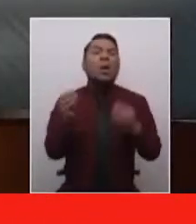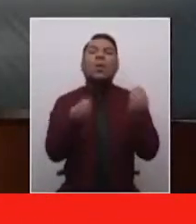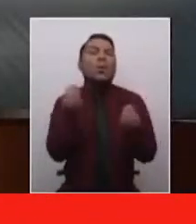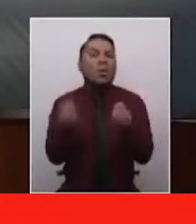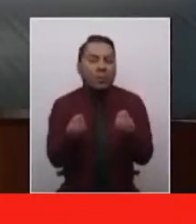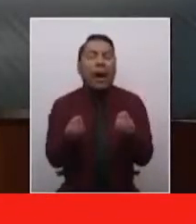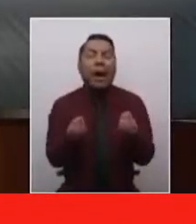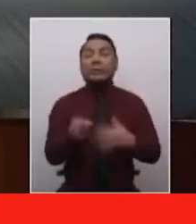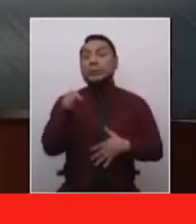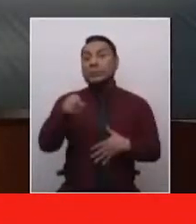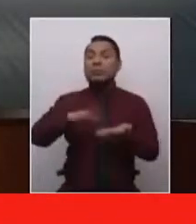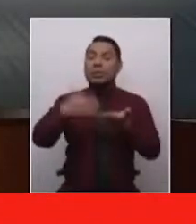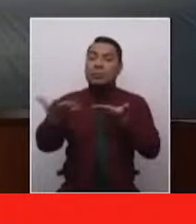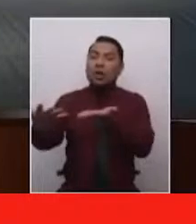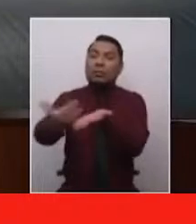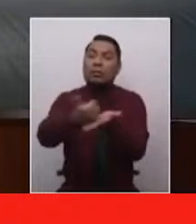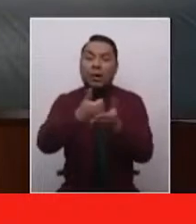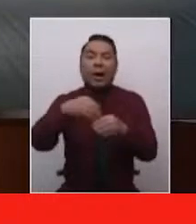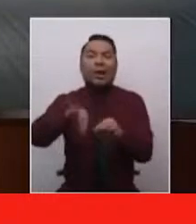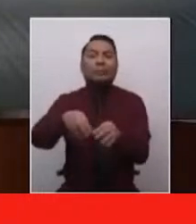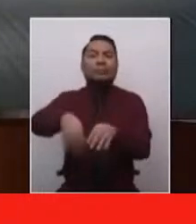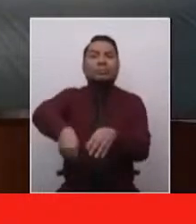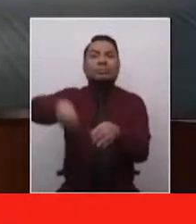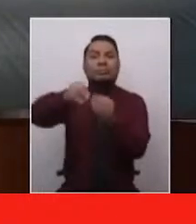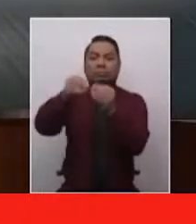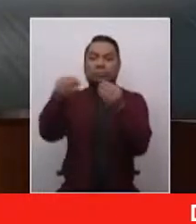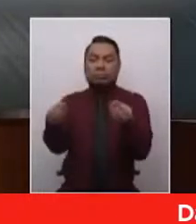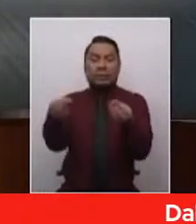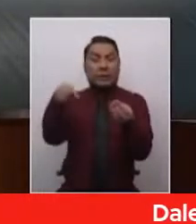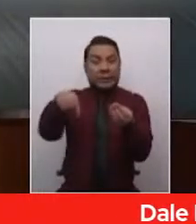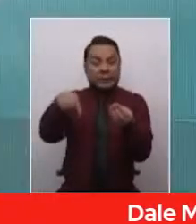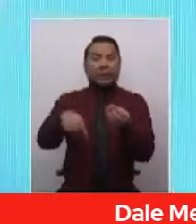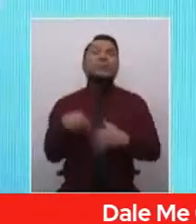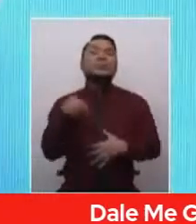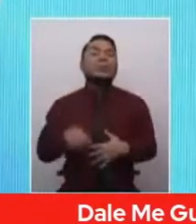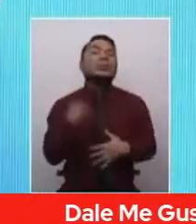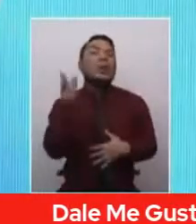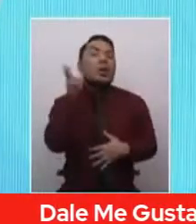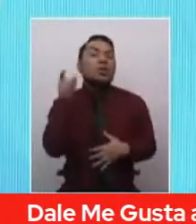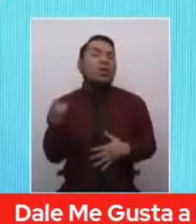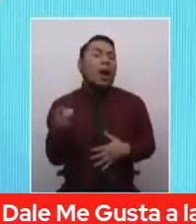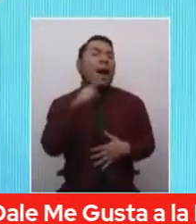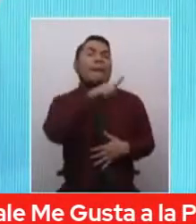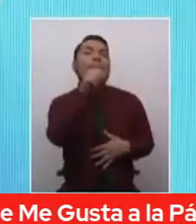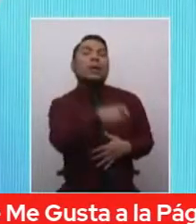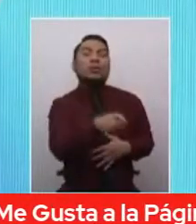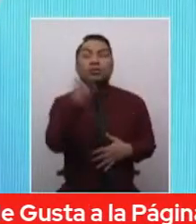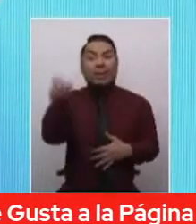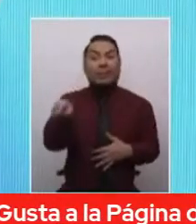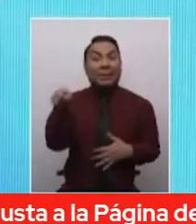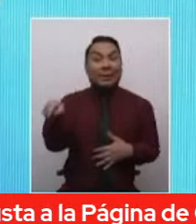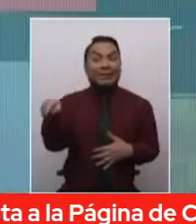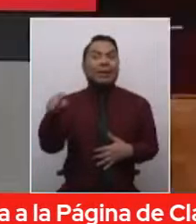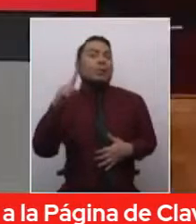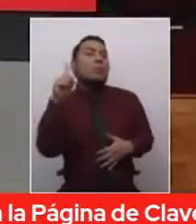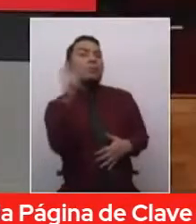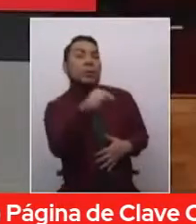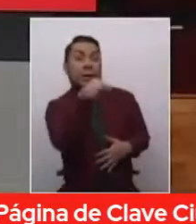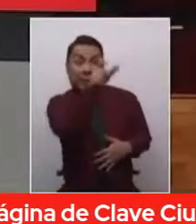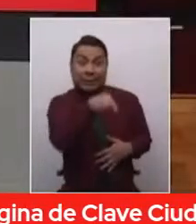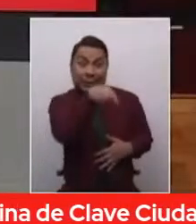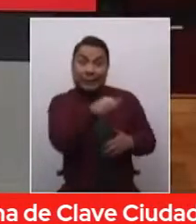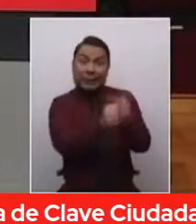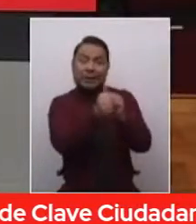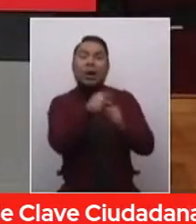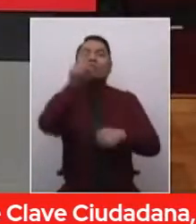siguiente: después de recoger el sobre del ánfora, se escuchará la pregunta de la ciudadanía y luego tendrá el candidato o